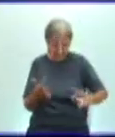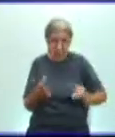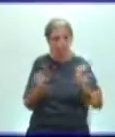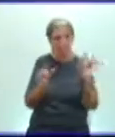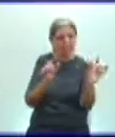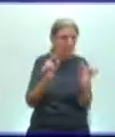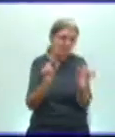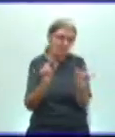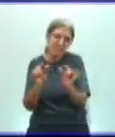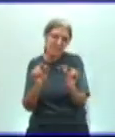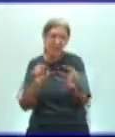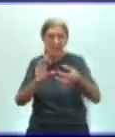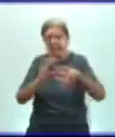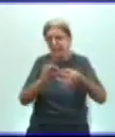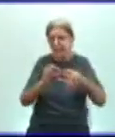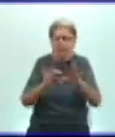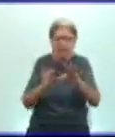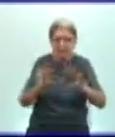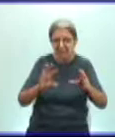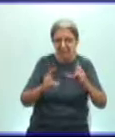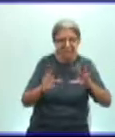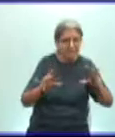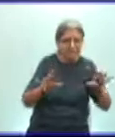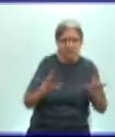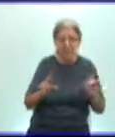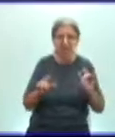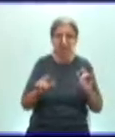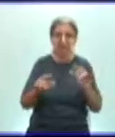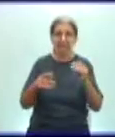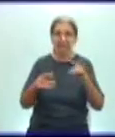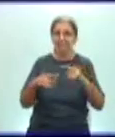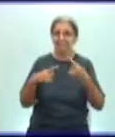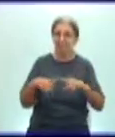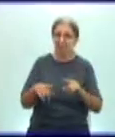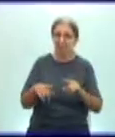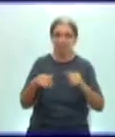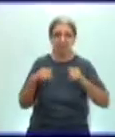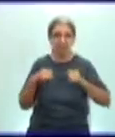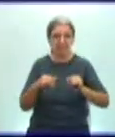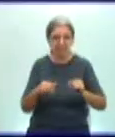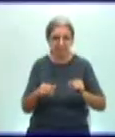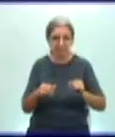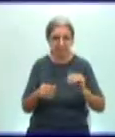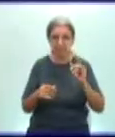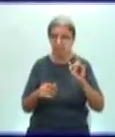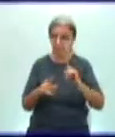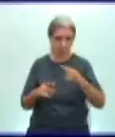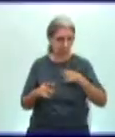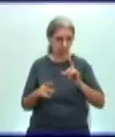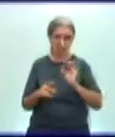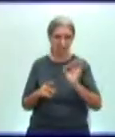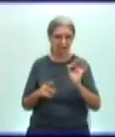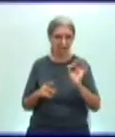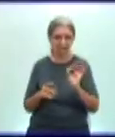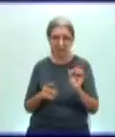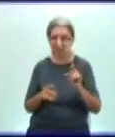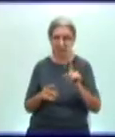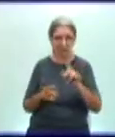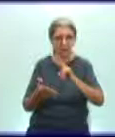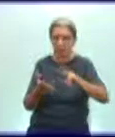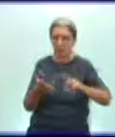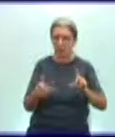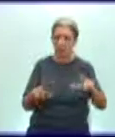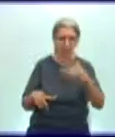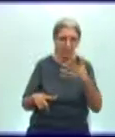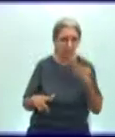desglosado gramaticalmente, pero ¿cuánta información me da el título sin leer el cuento? Fíjese cómo le estoy diciendo. Lo primero